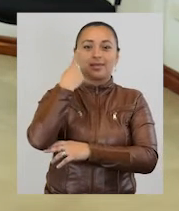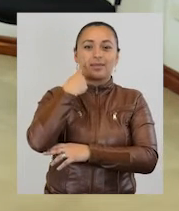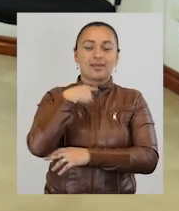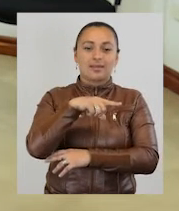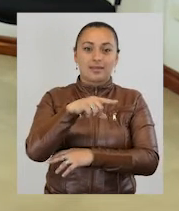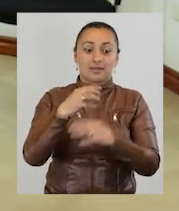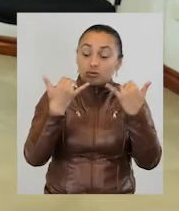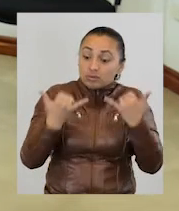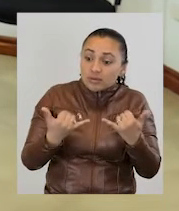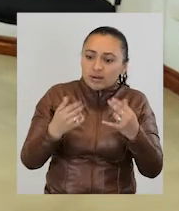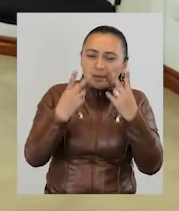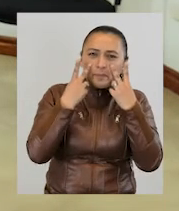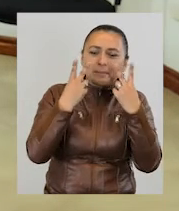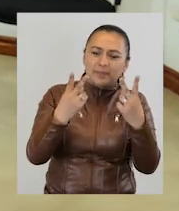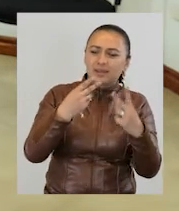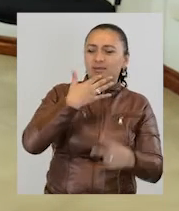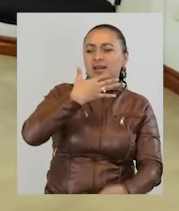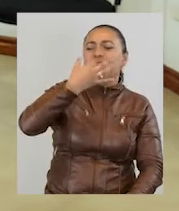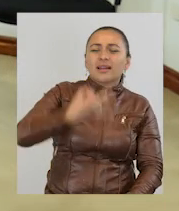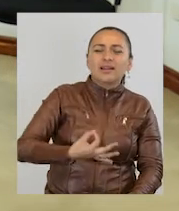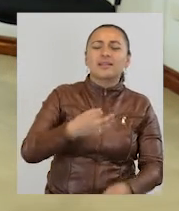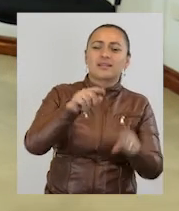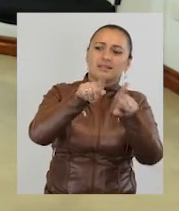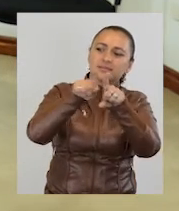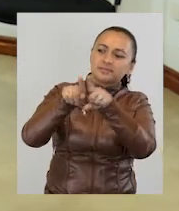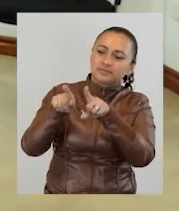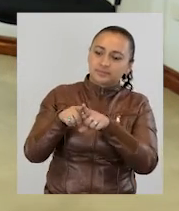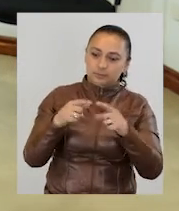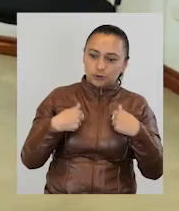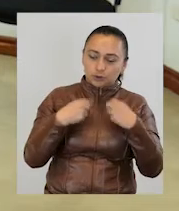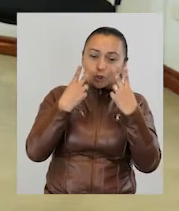cuaresma. Estoy mirando la realidad